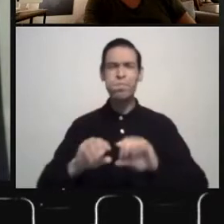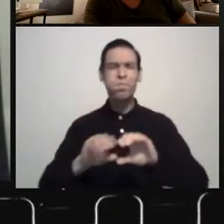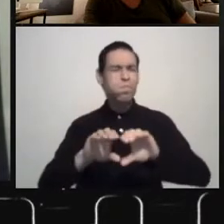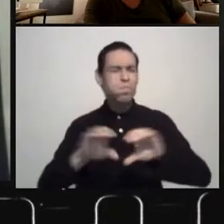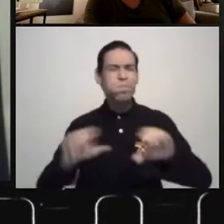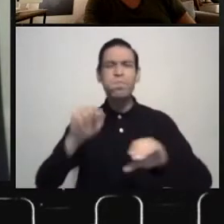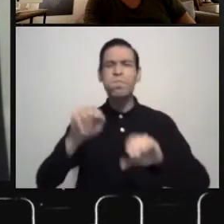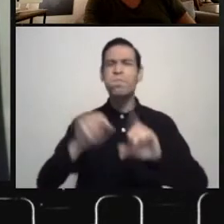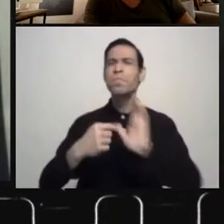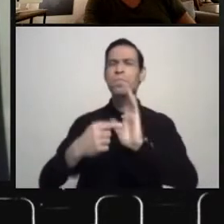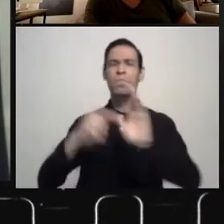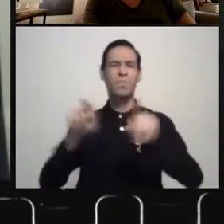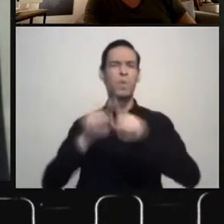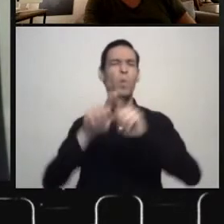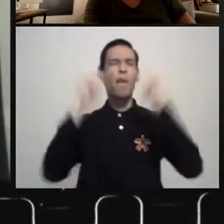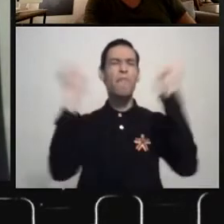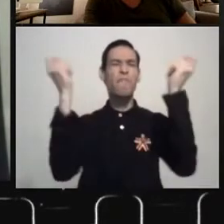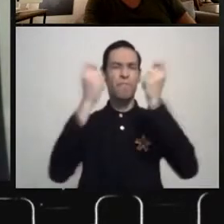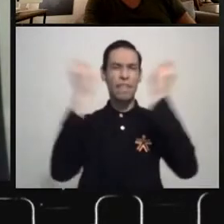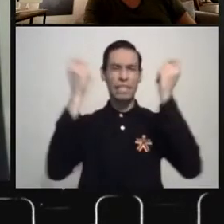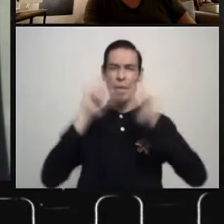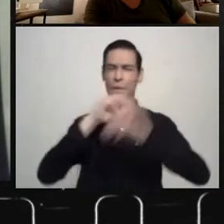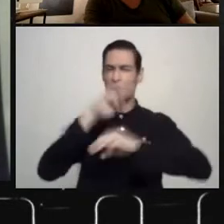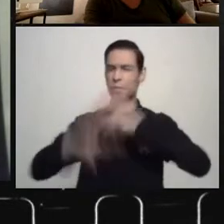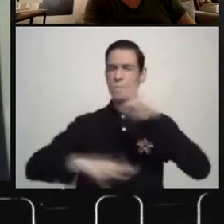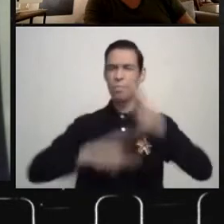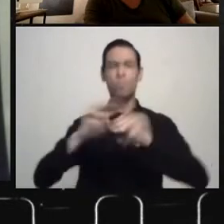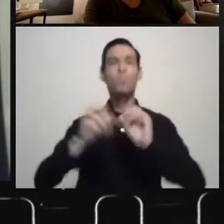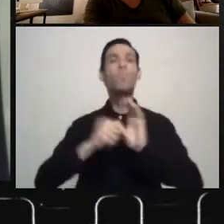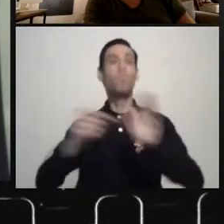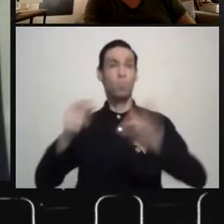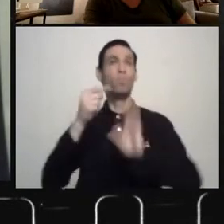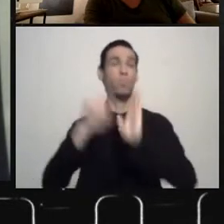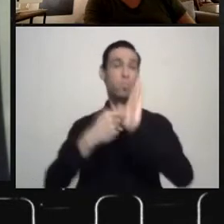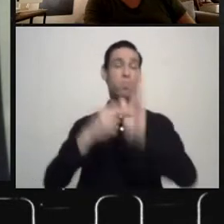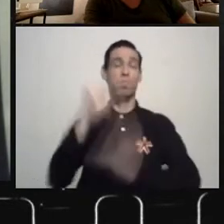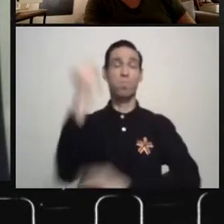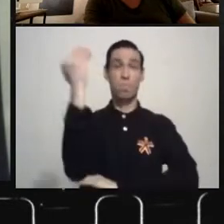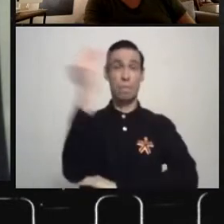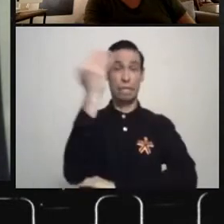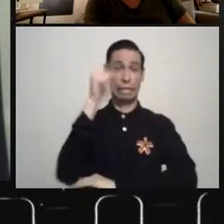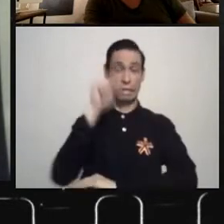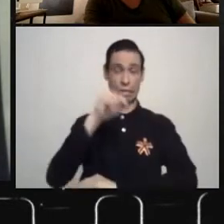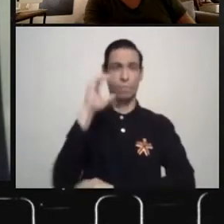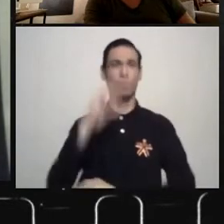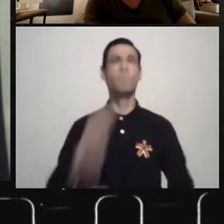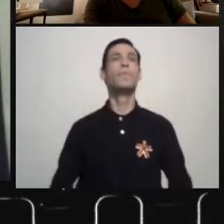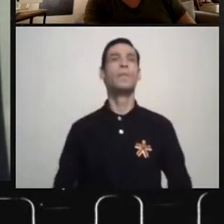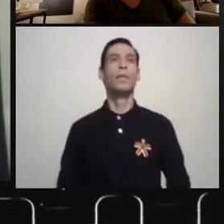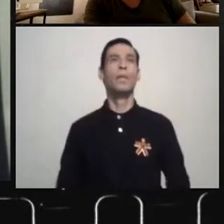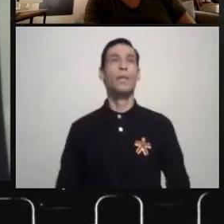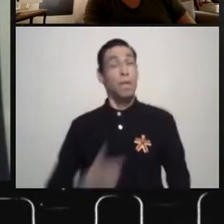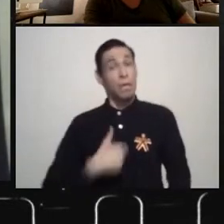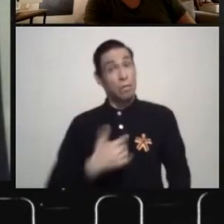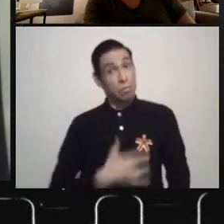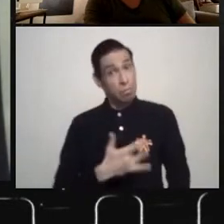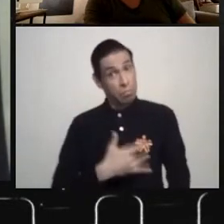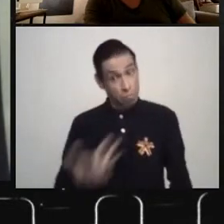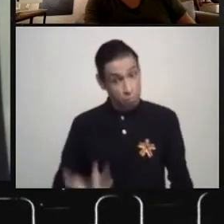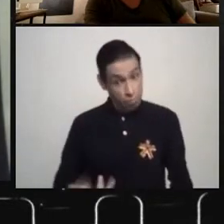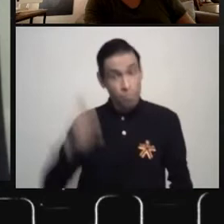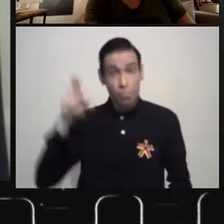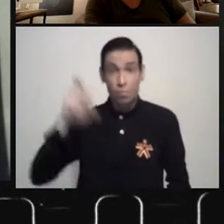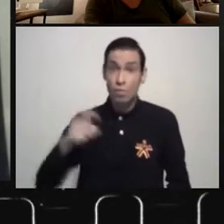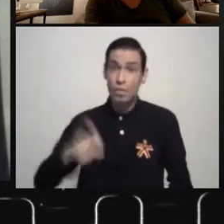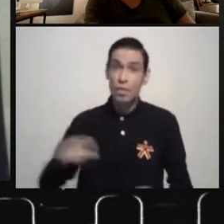oficial. Entonces creo que hay que atreverse, para resumir un poco, creo que hay que atreverse a explorar todos los